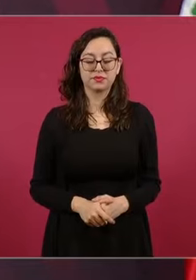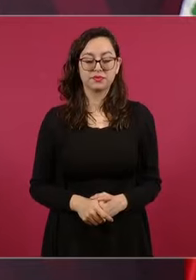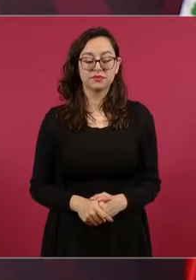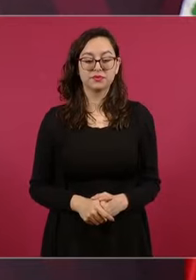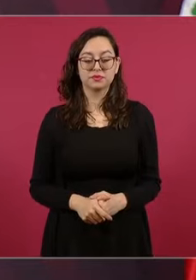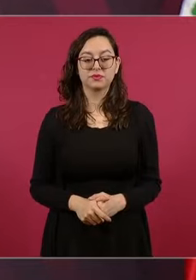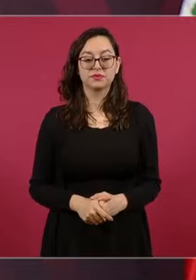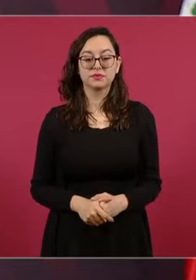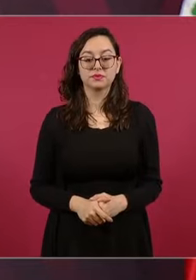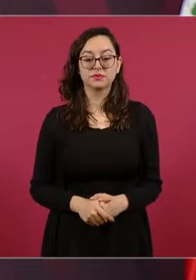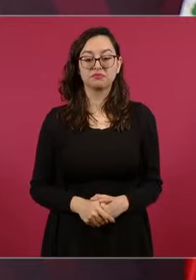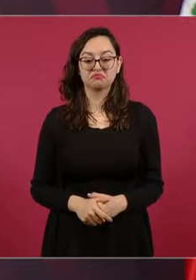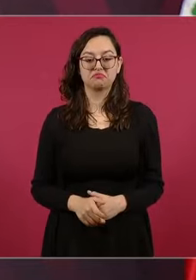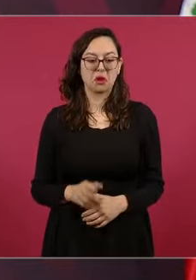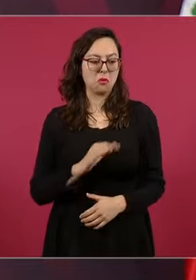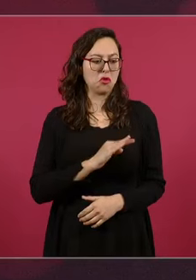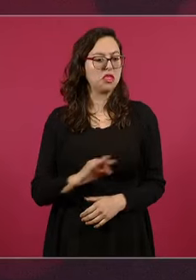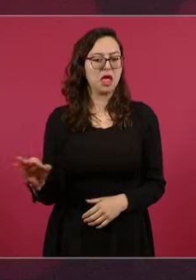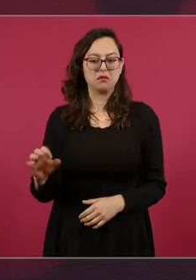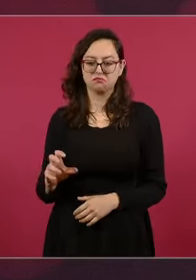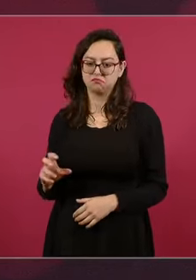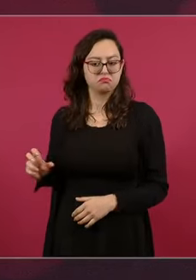agarrar y tirar.